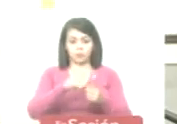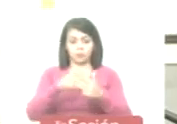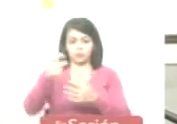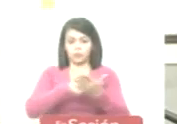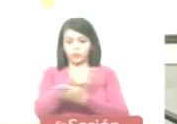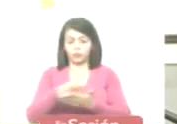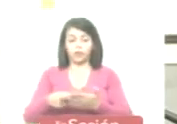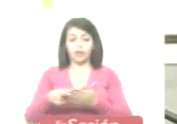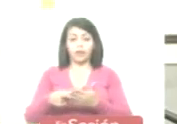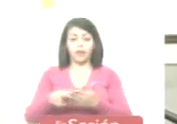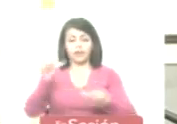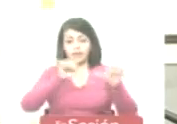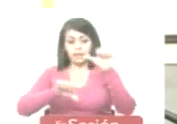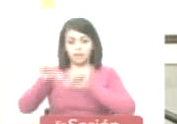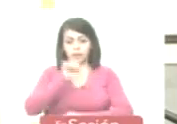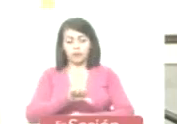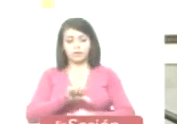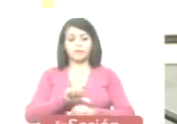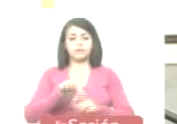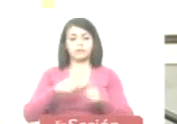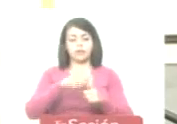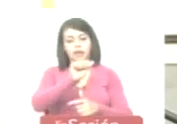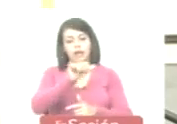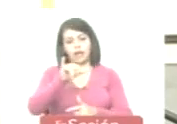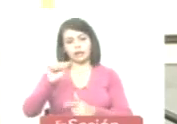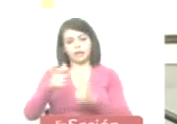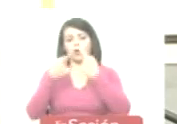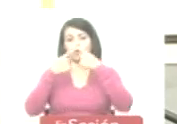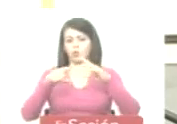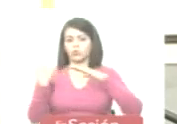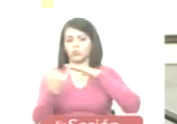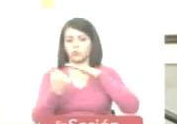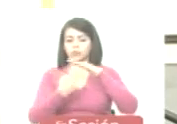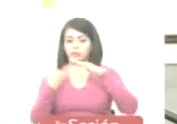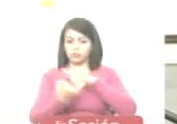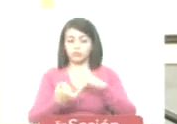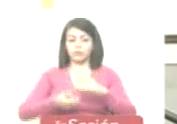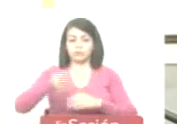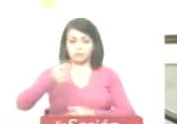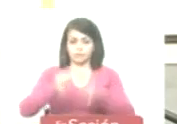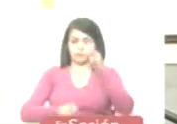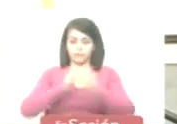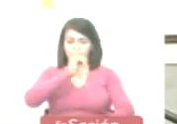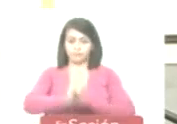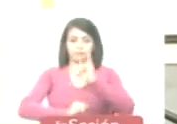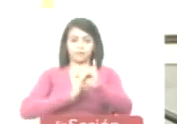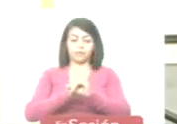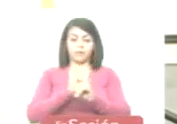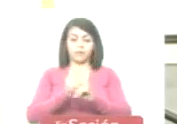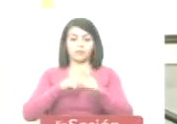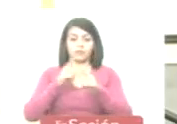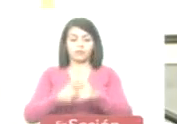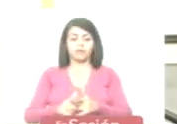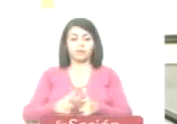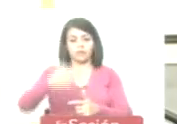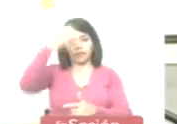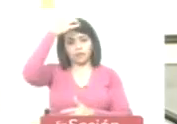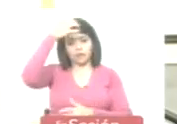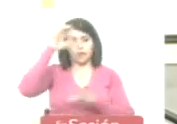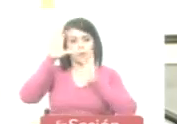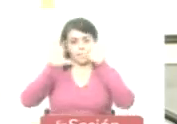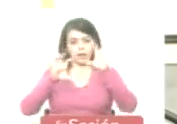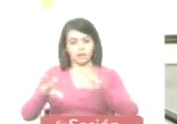Armas Químicas, Corte Penal Internacional y otros organismos y tribunales internacionales, ante el Reino de los